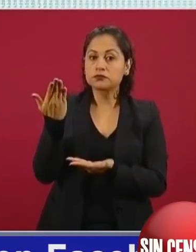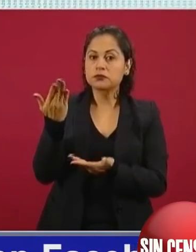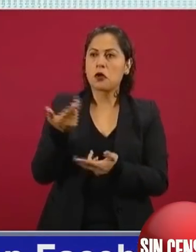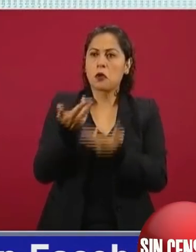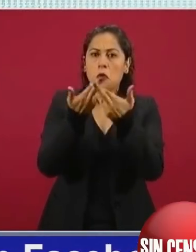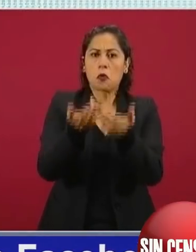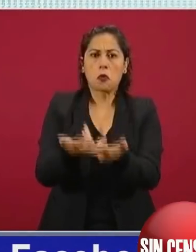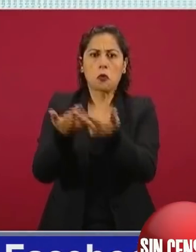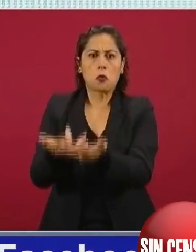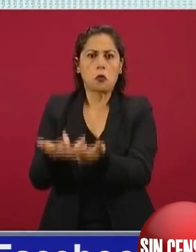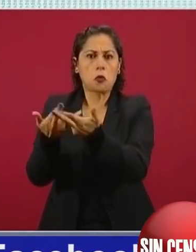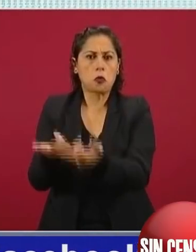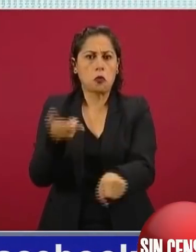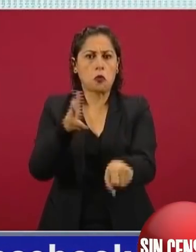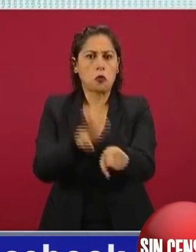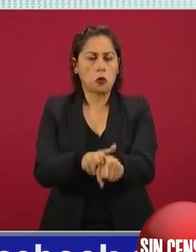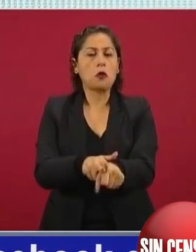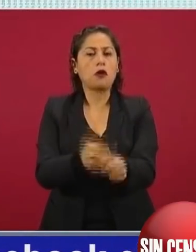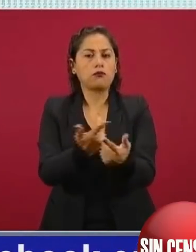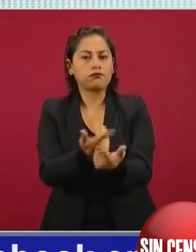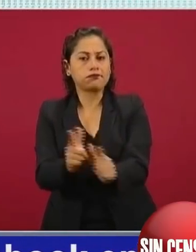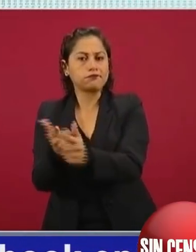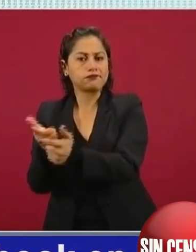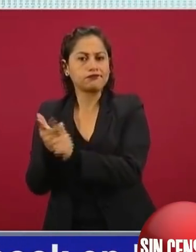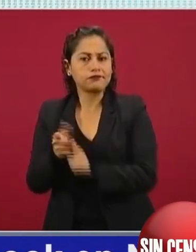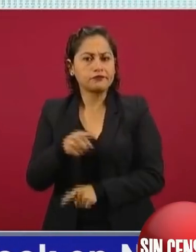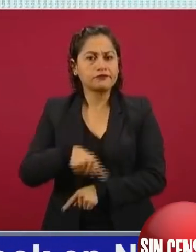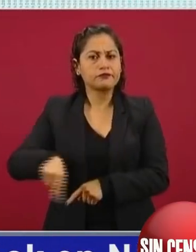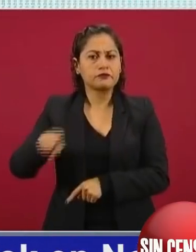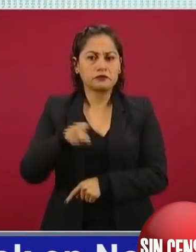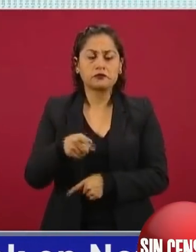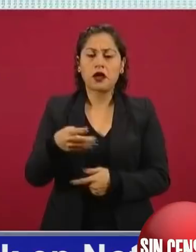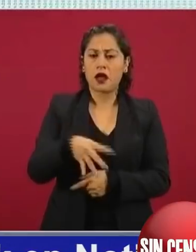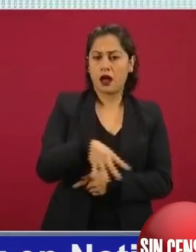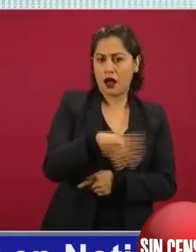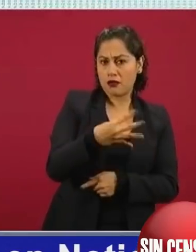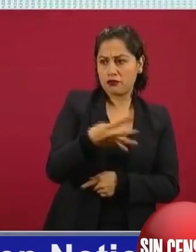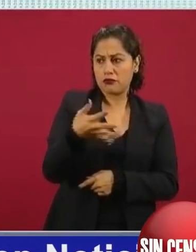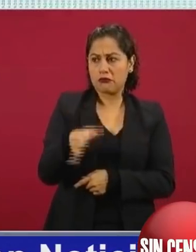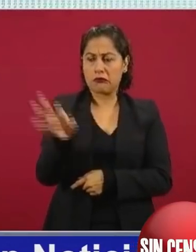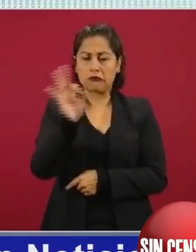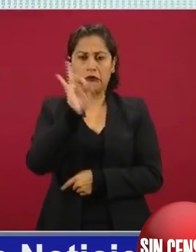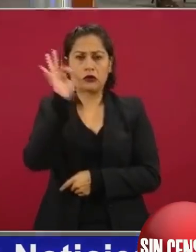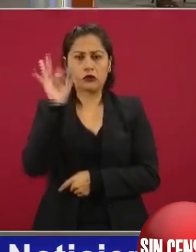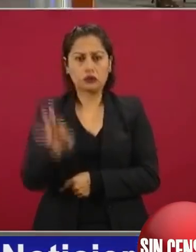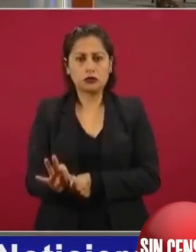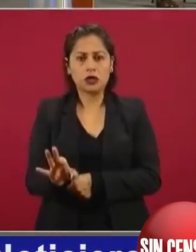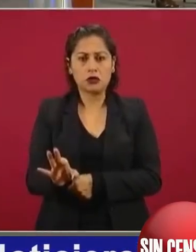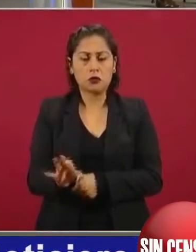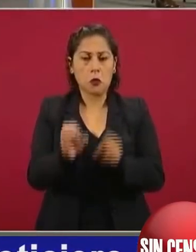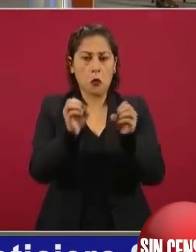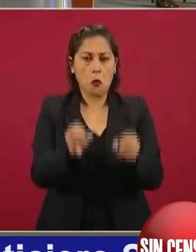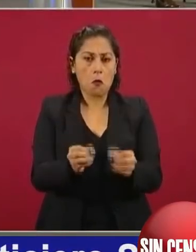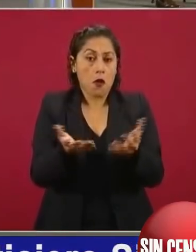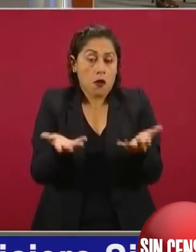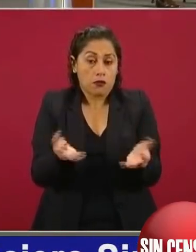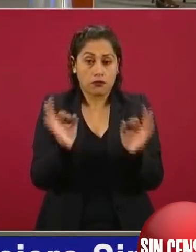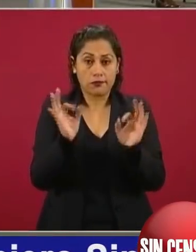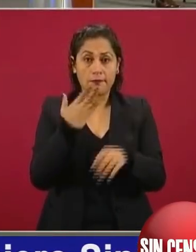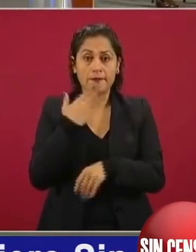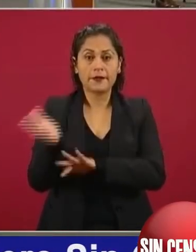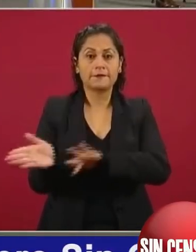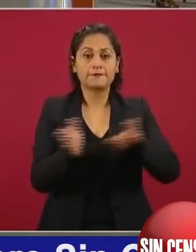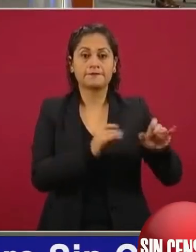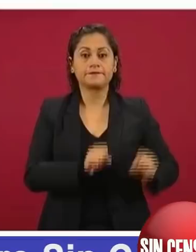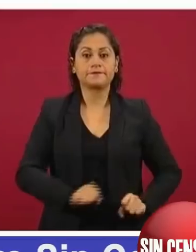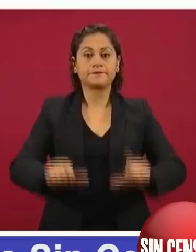reserva hospitalaria, menos de tenemos 14 y 10% de las camas ocupadas. La siguiente.